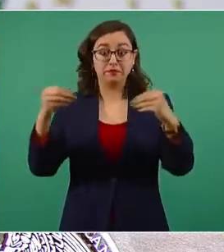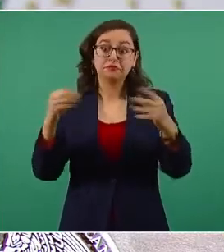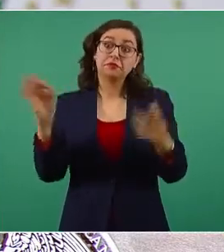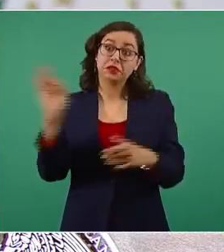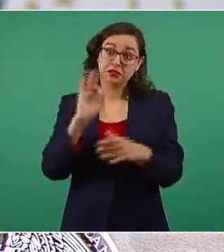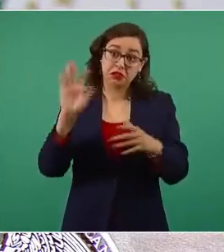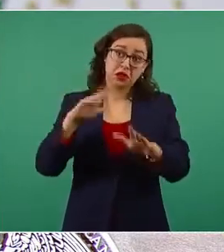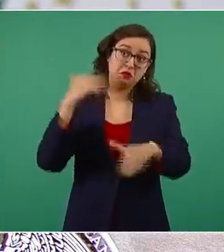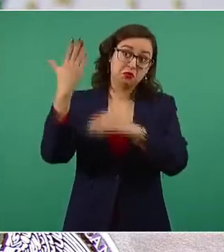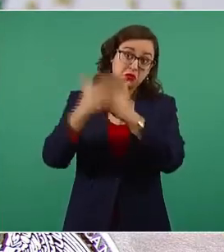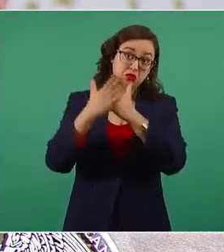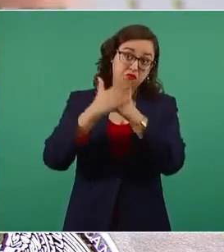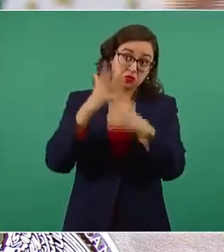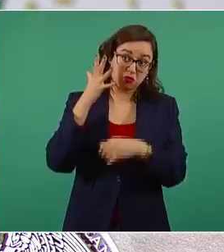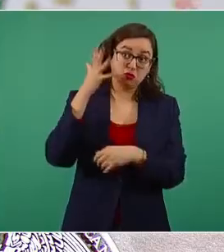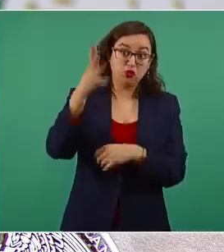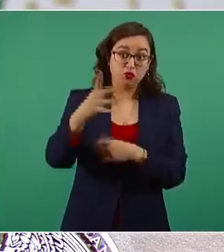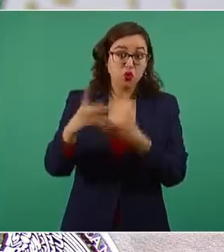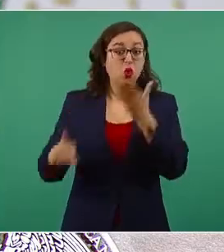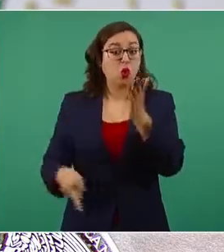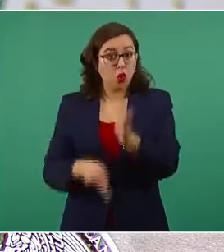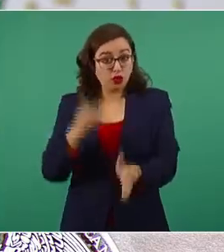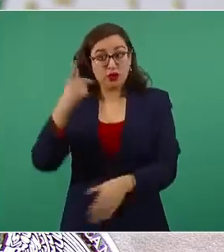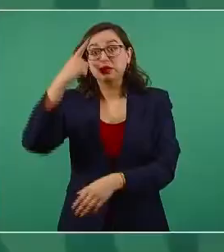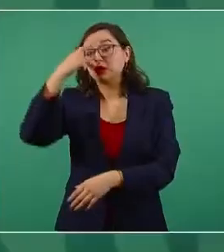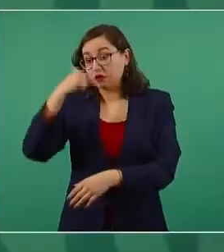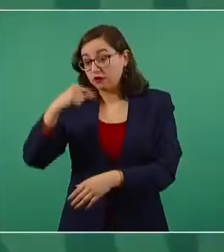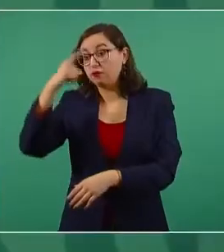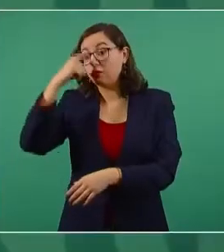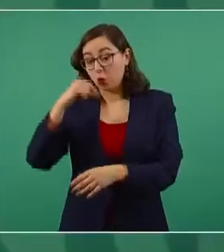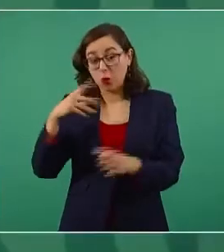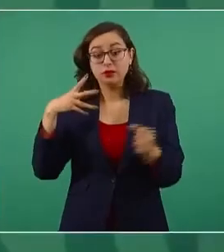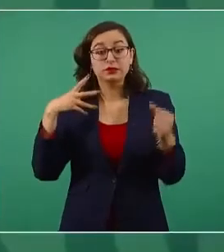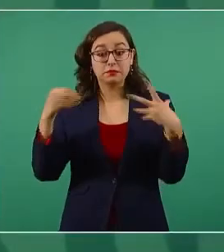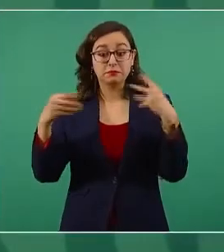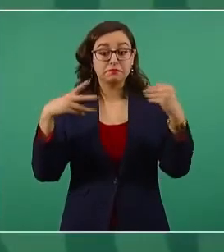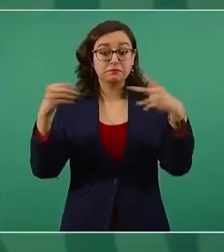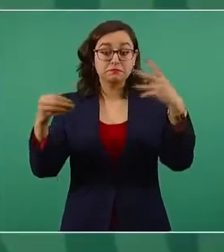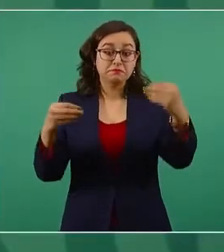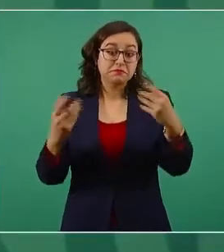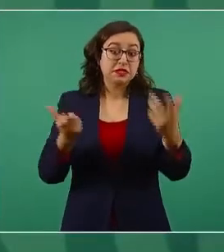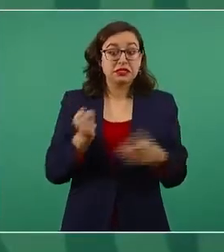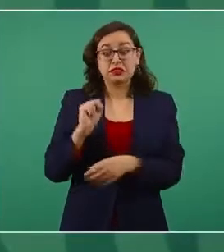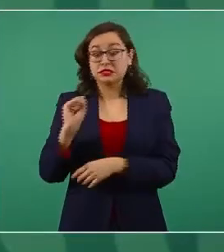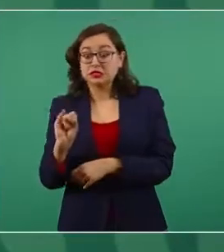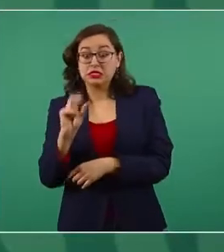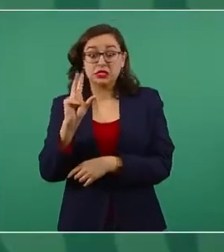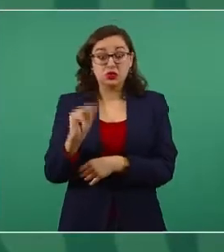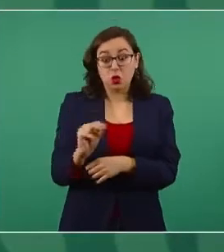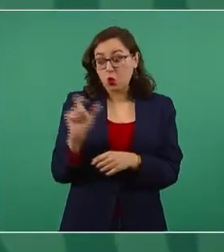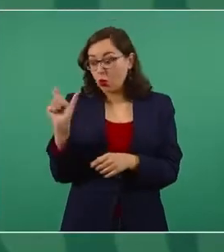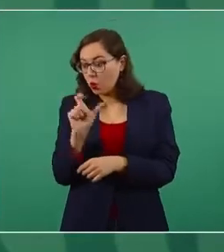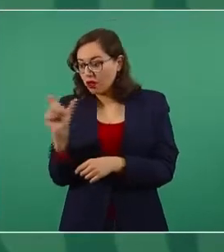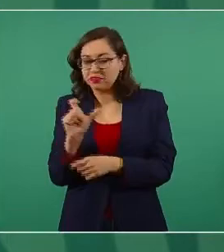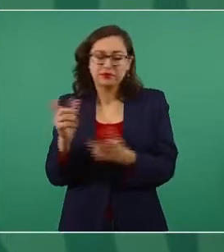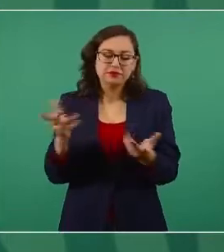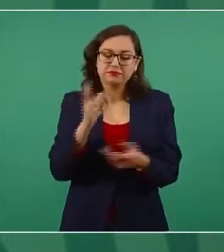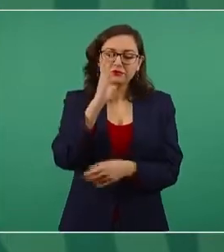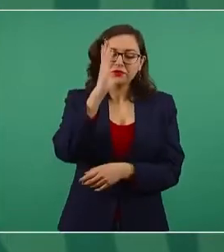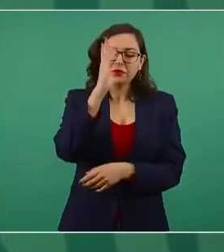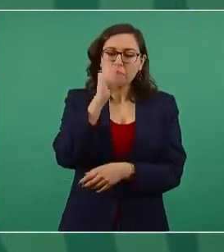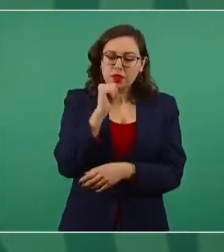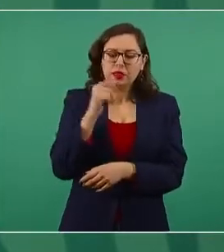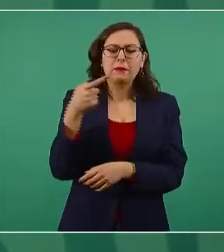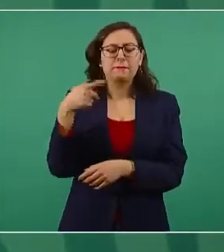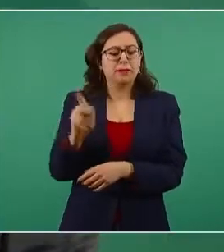de influenza a lo largo de los siguientes años. No es posible predecir científicamente exactamente cuándo, pero sí